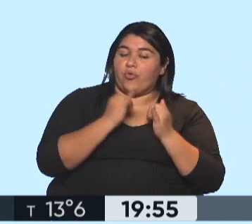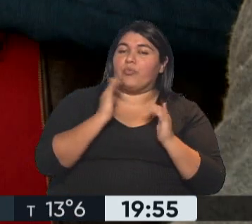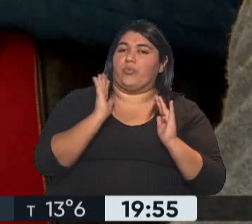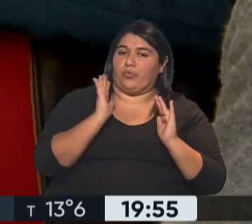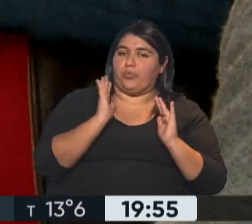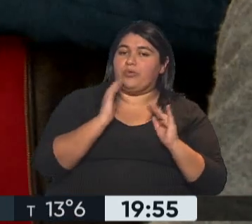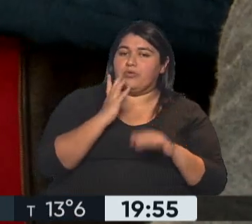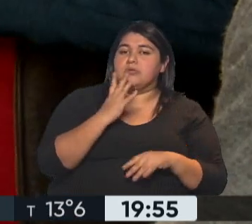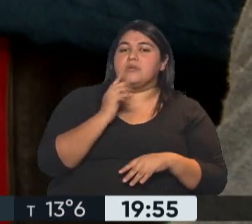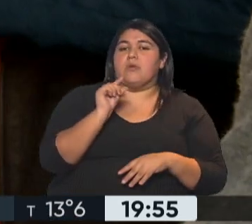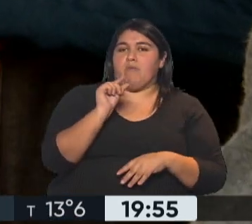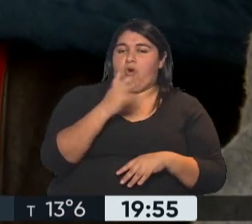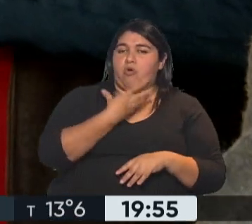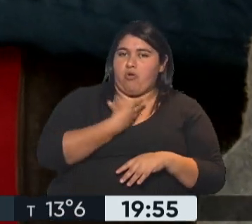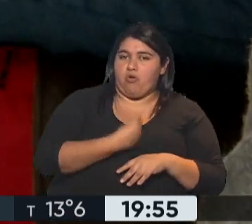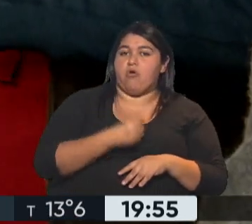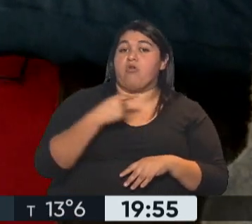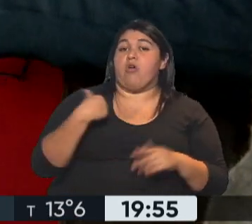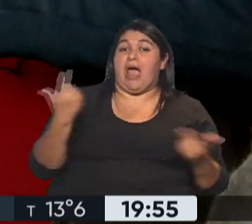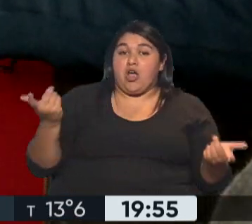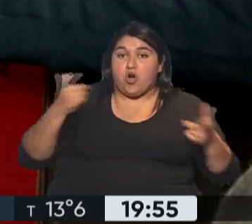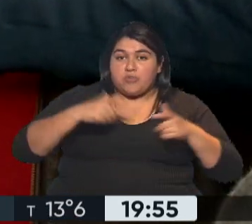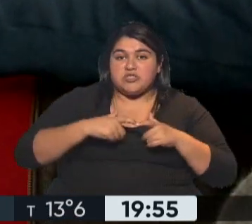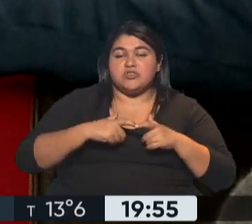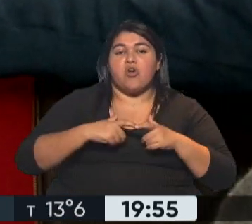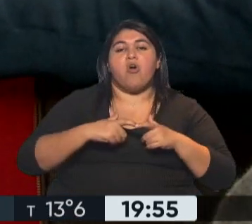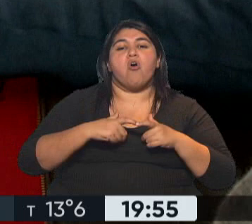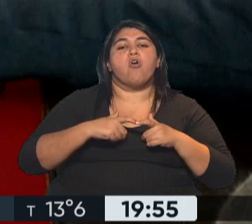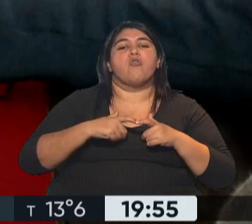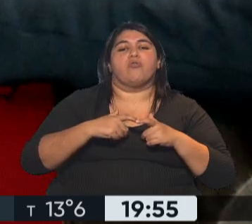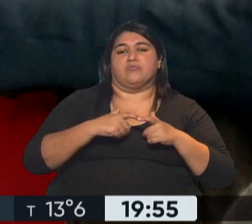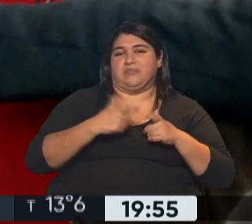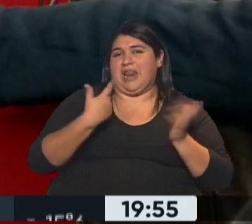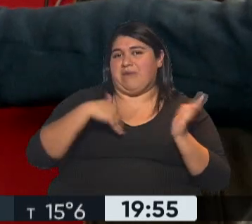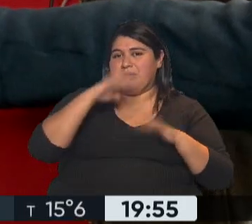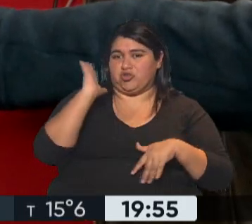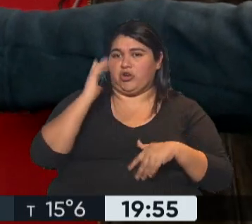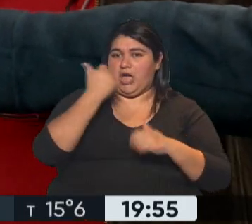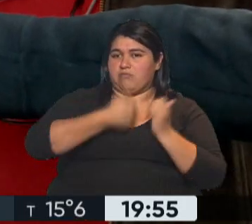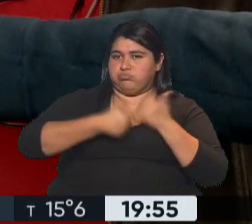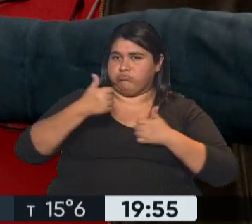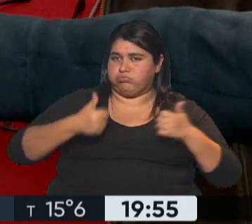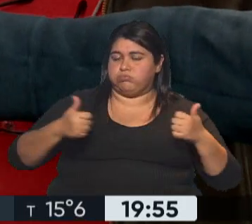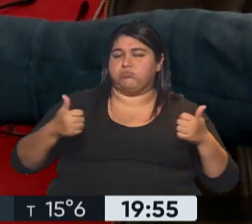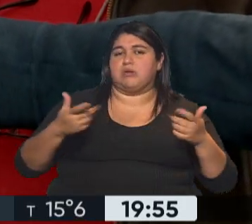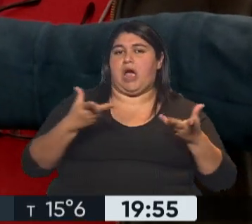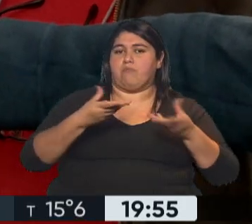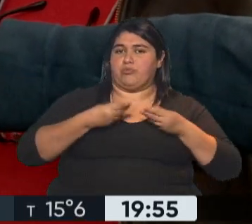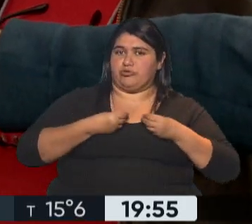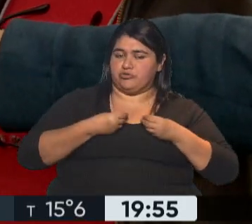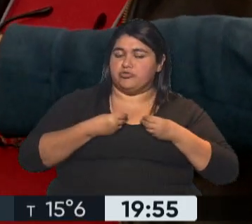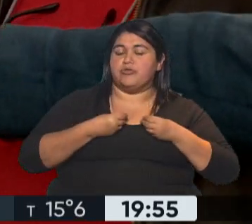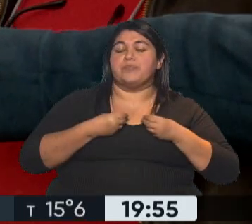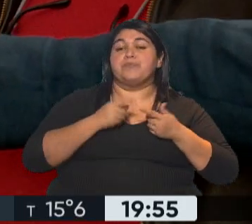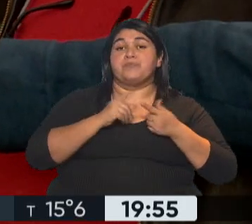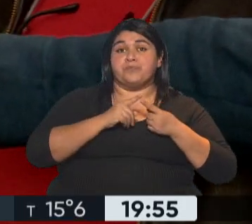que significa que todos los miembros de la comisión bicameral de la mayoría estén hoy presentes acompañándonos. En